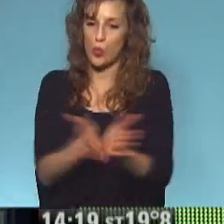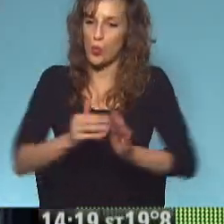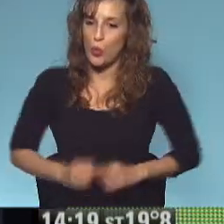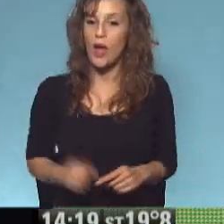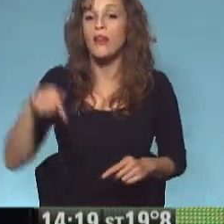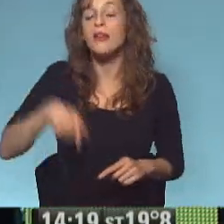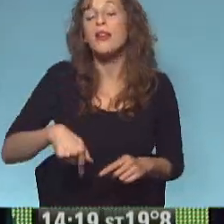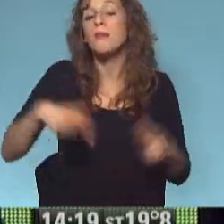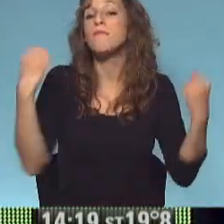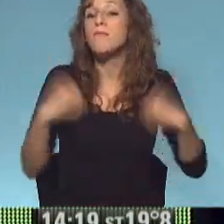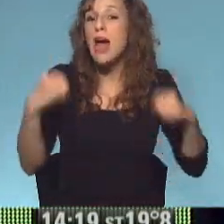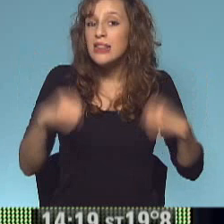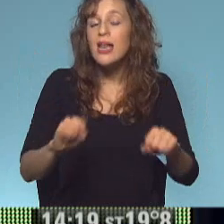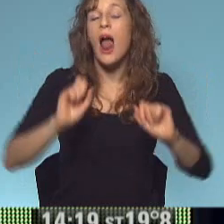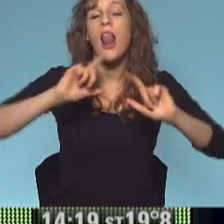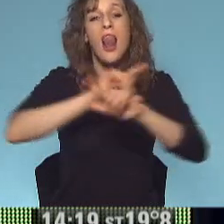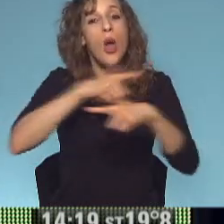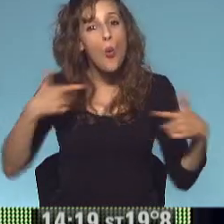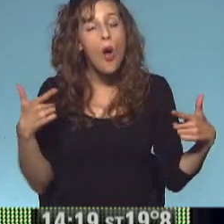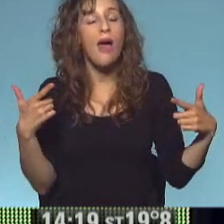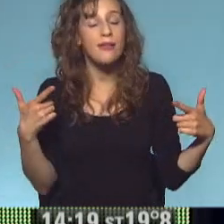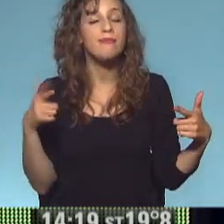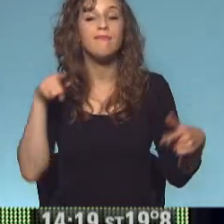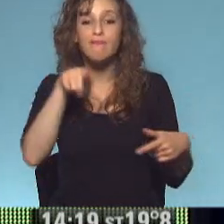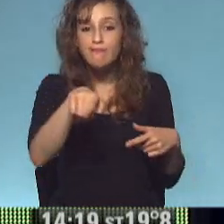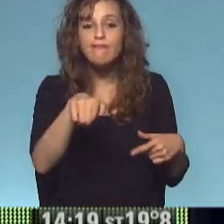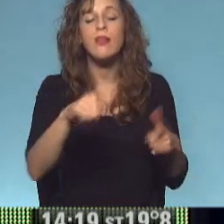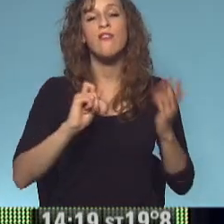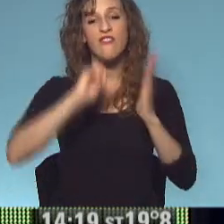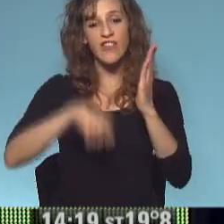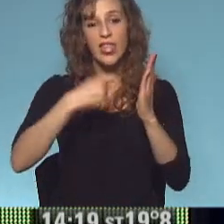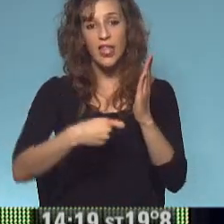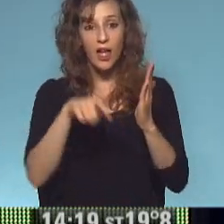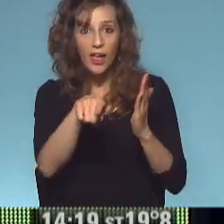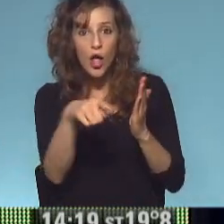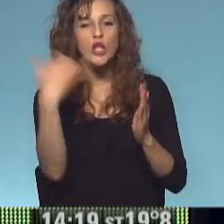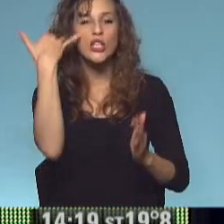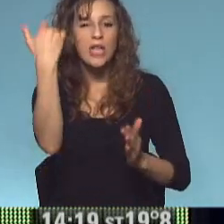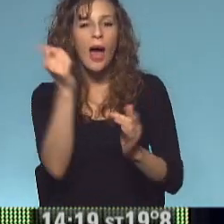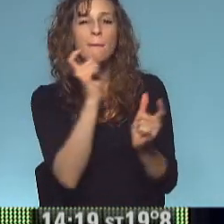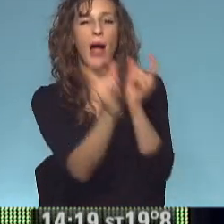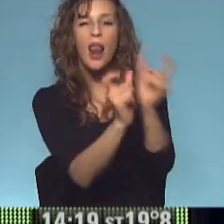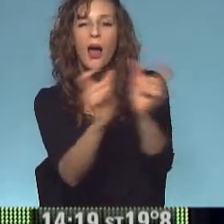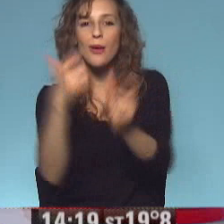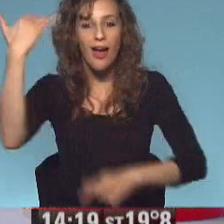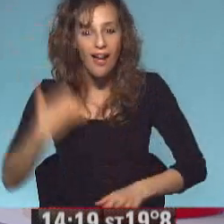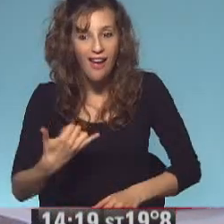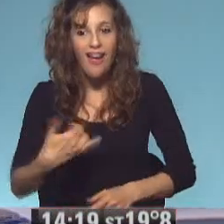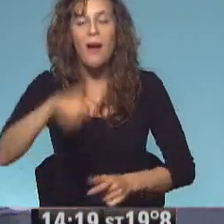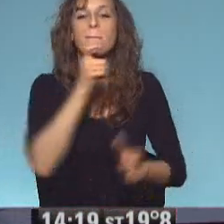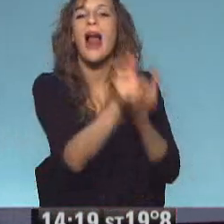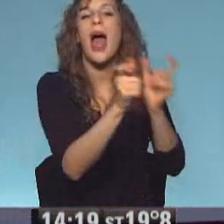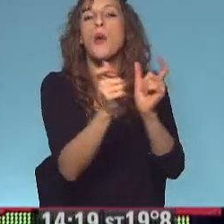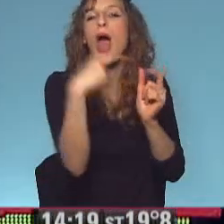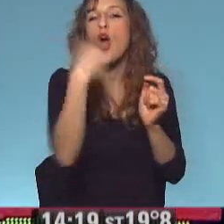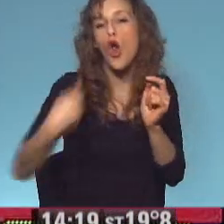lenguaje. Dijimos que íbamos a jugar con las palabras y que en este video ya estaban jugando con las palabras. Dijeron palabras de colores, palabras mojadas.